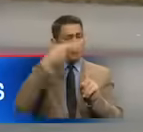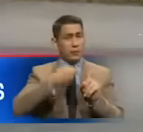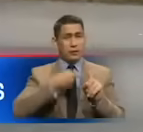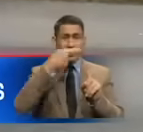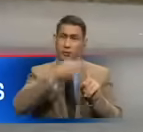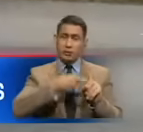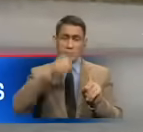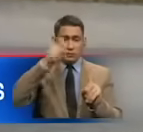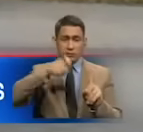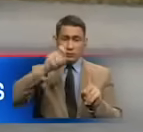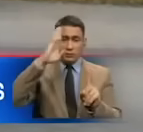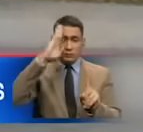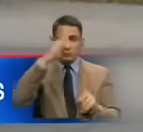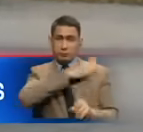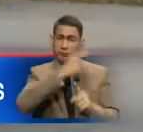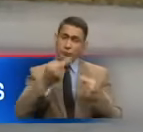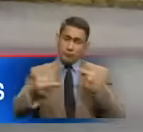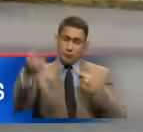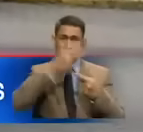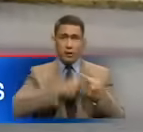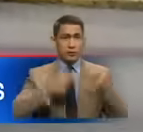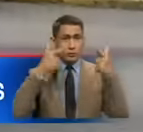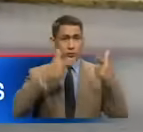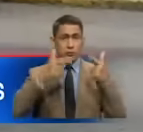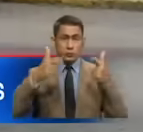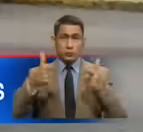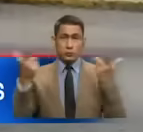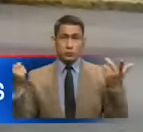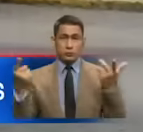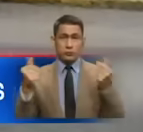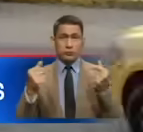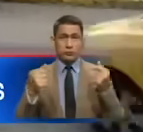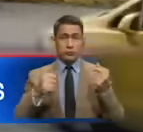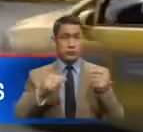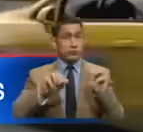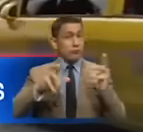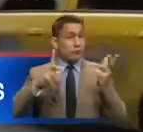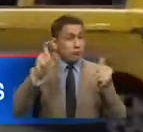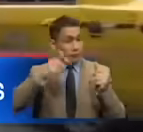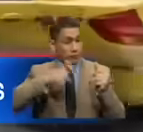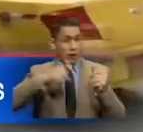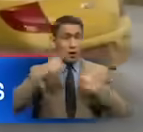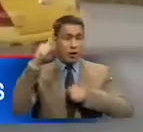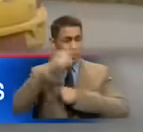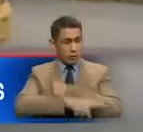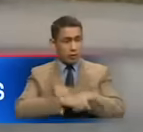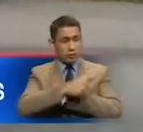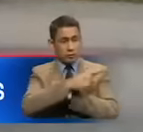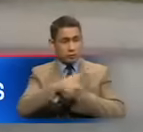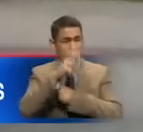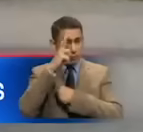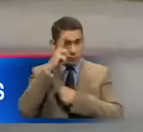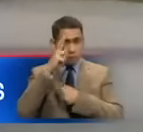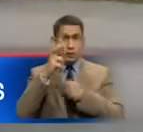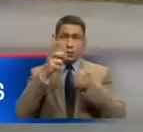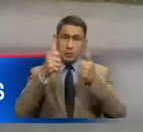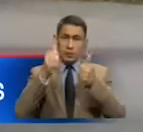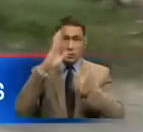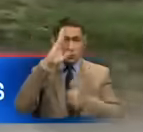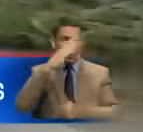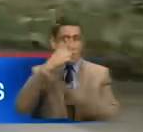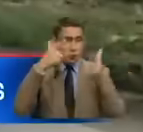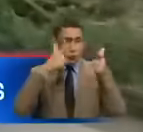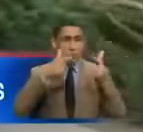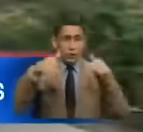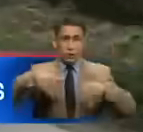Y si uno incumple las leyes, pues viene la sentencia. Entonces, está muy bien, pues, operativo de ellos, sí, está muy bien, digo